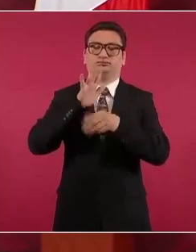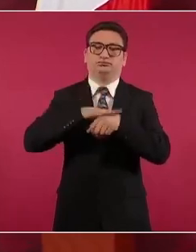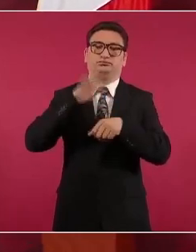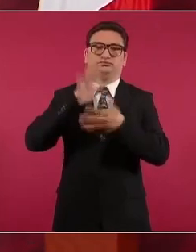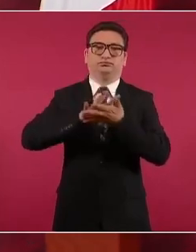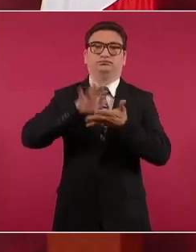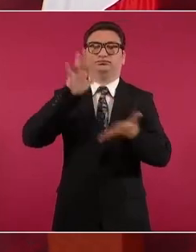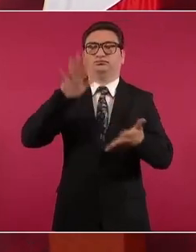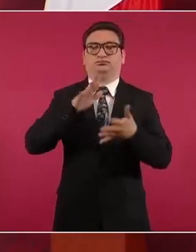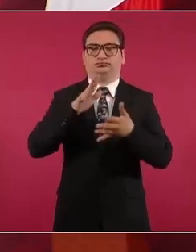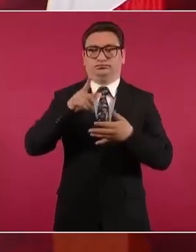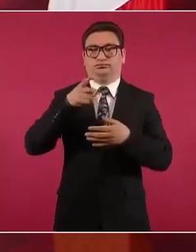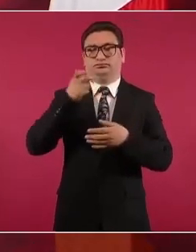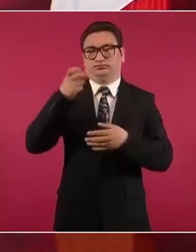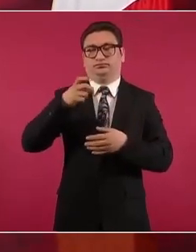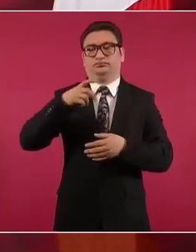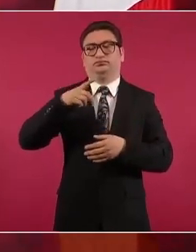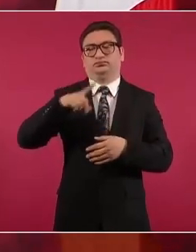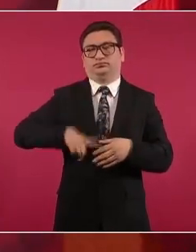de gobernador.